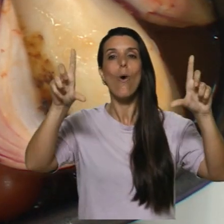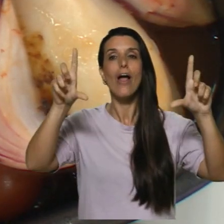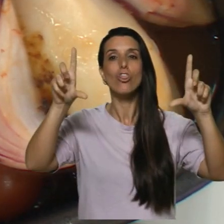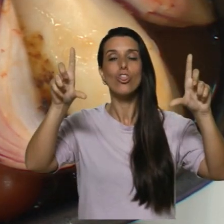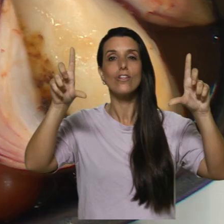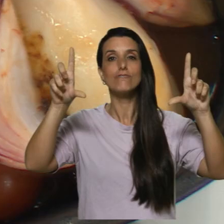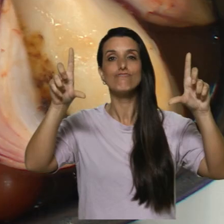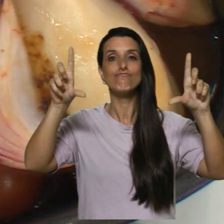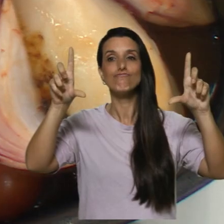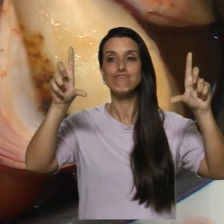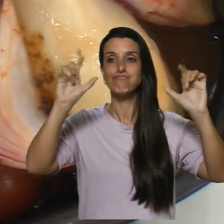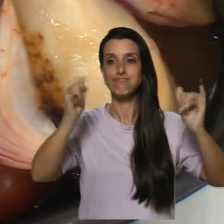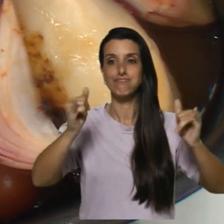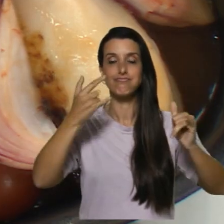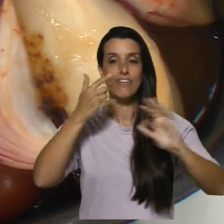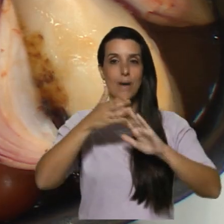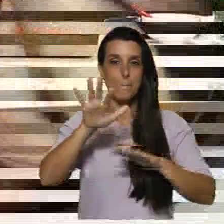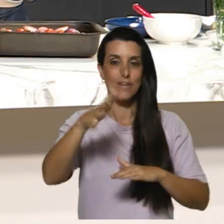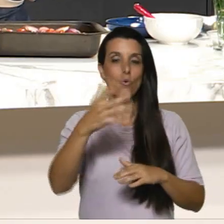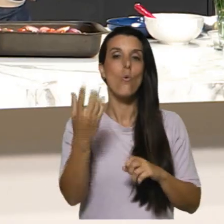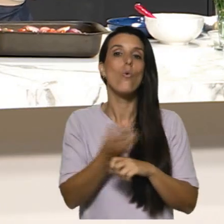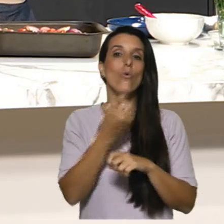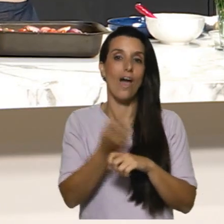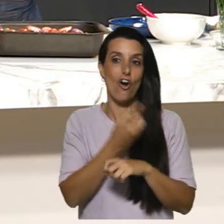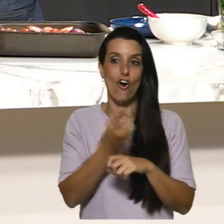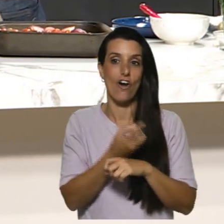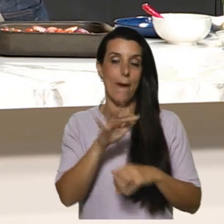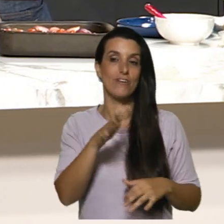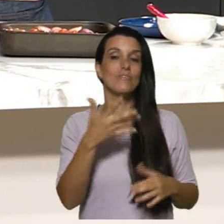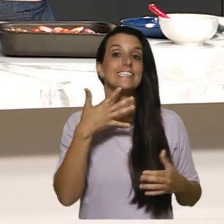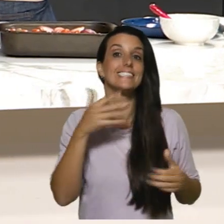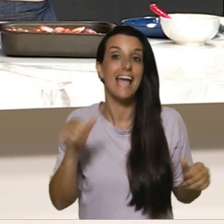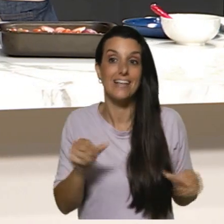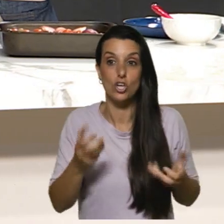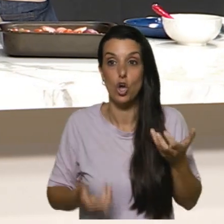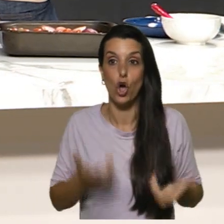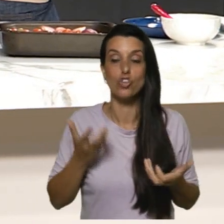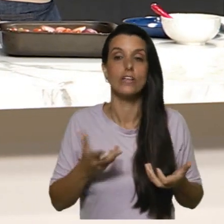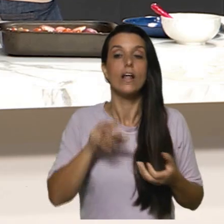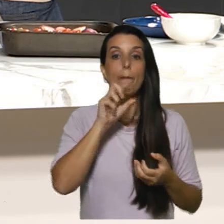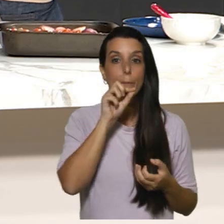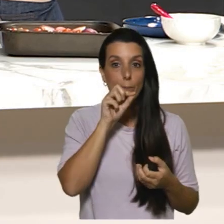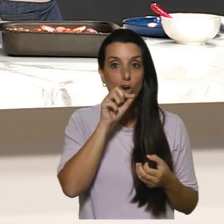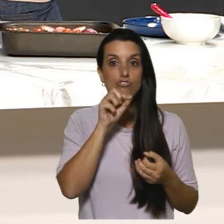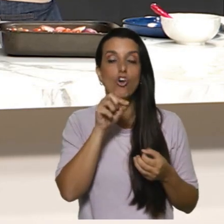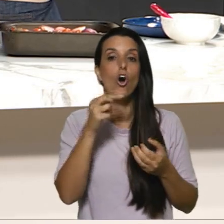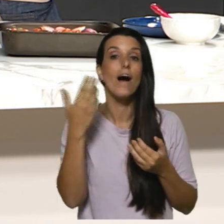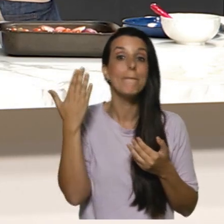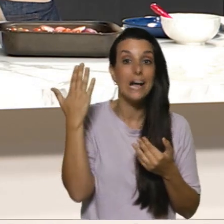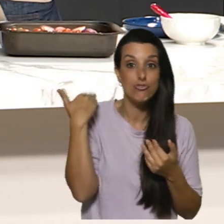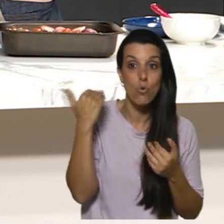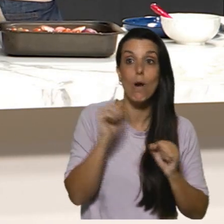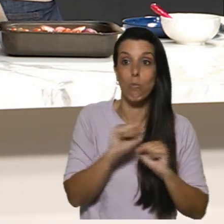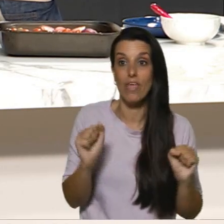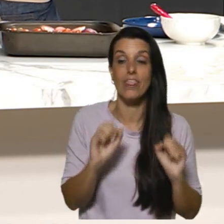el cuadro. Ahí está. Ya te digo, te va a llevar aproximadamente una hora. Bien. ¿Está? Si haces con pechugas también la cortás en tres, que es lo que